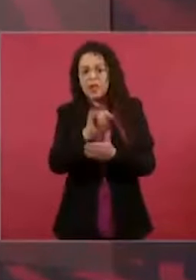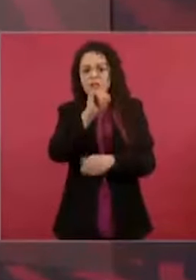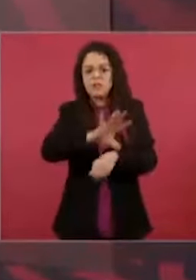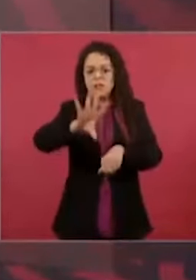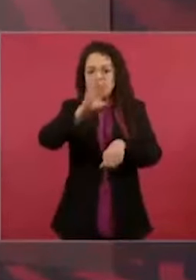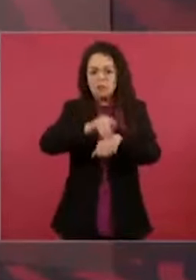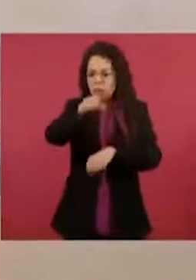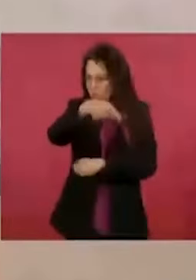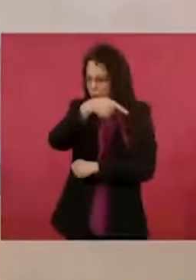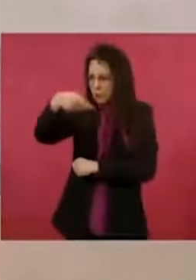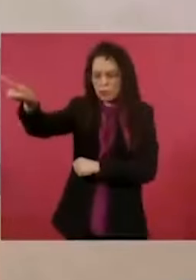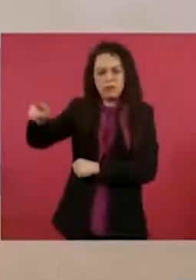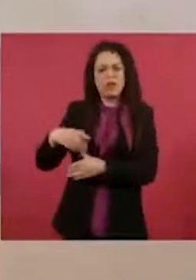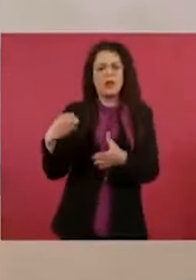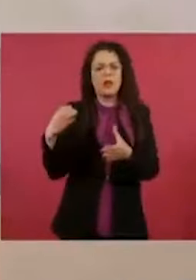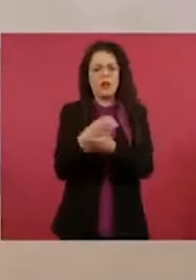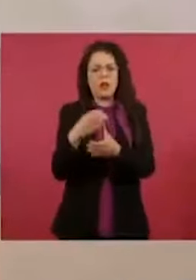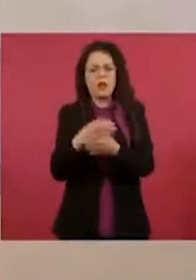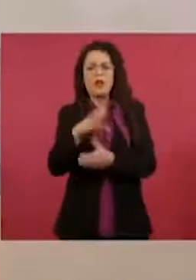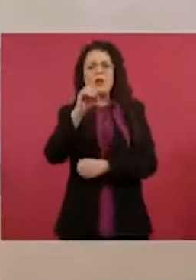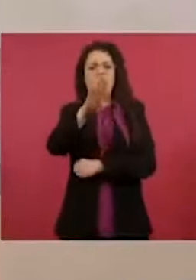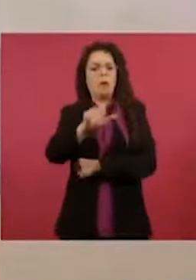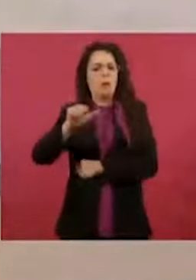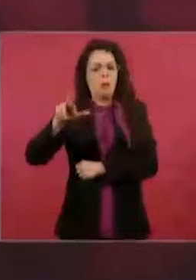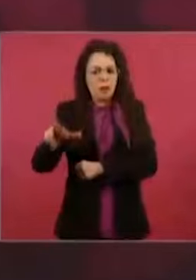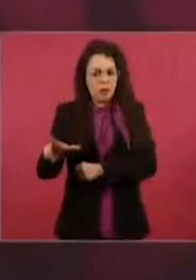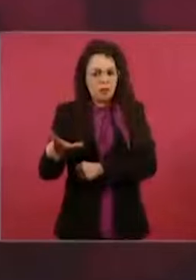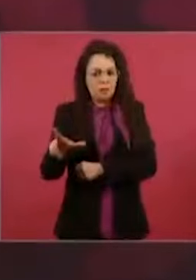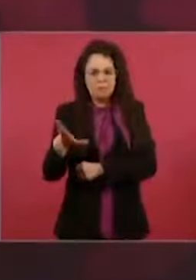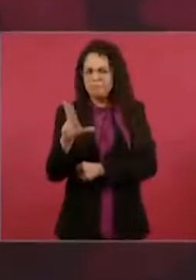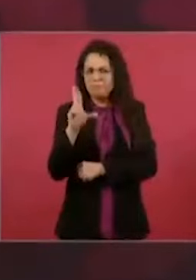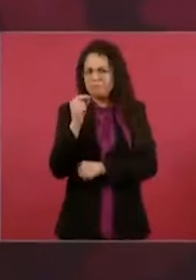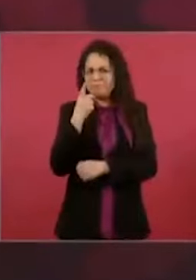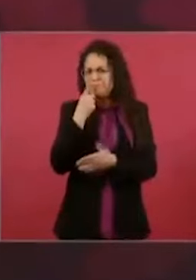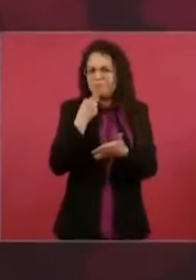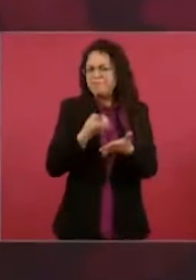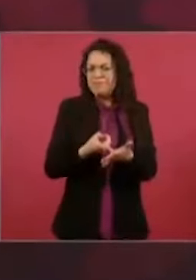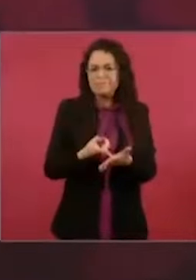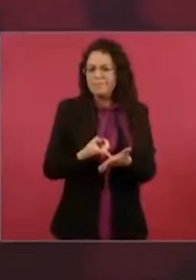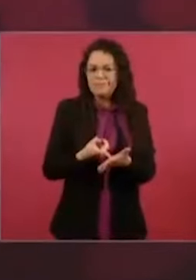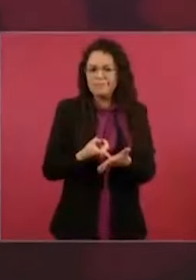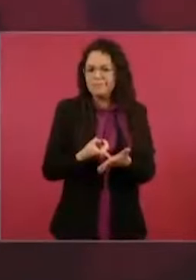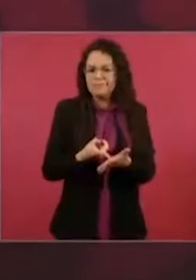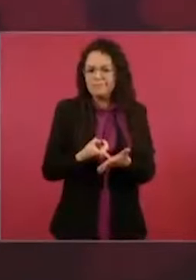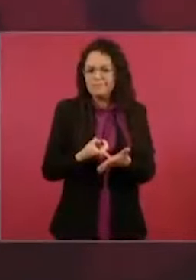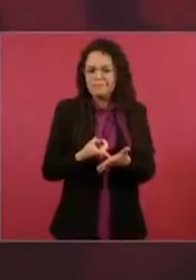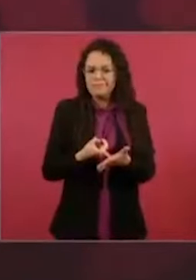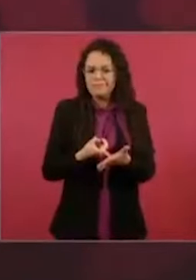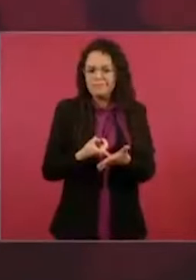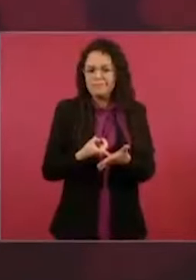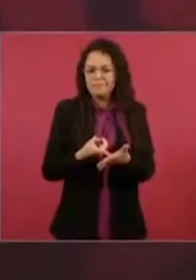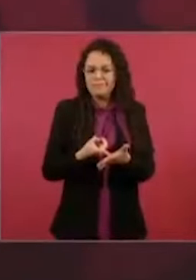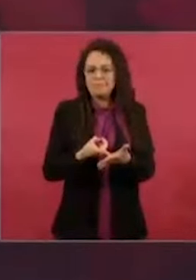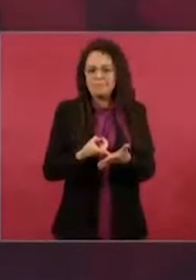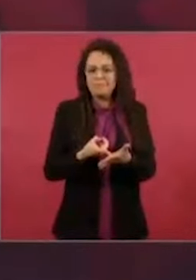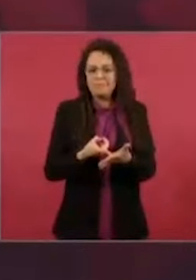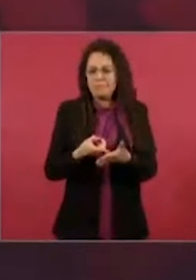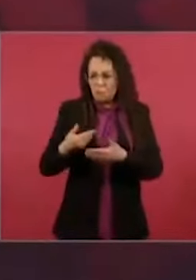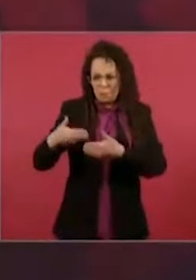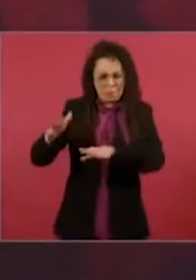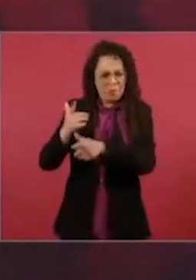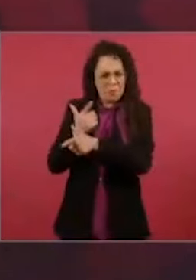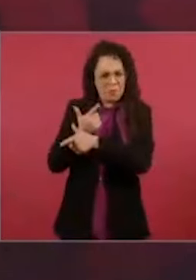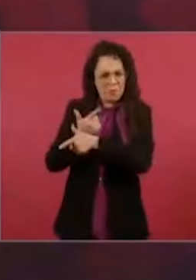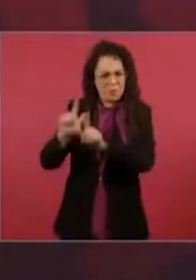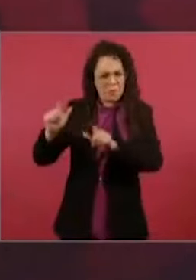cuenta de cómo este acuerdo con las cadenas distribuidoras de alimentos Pues bueno sigue funcionando